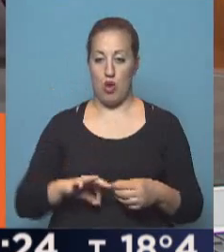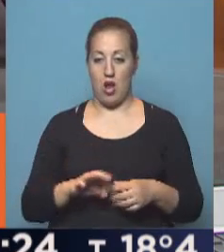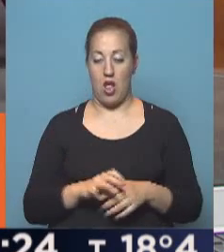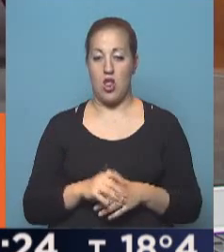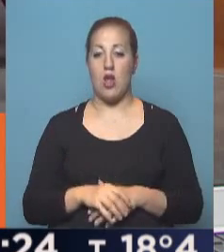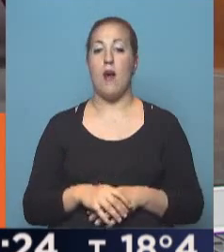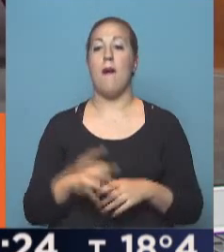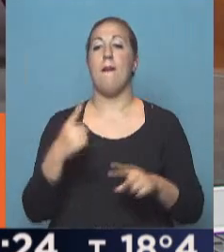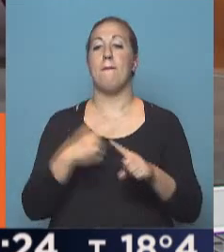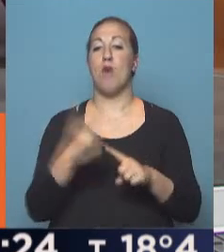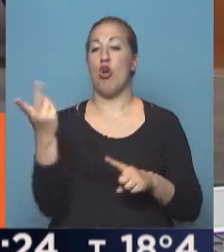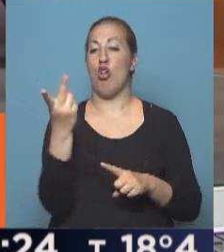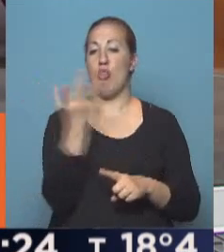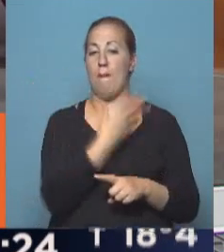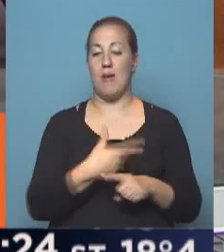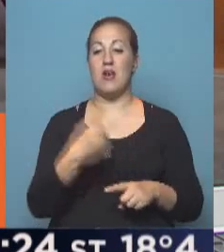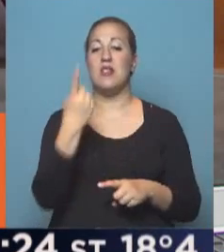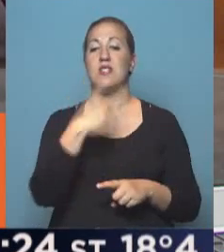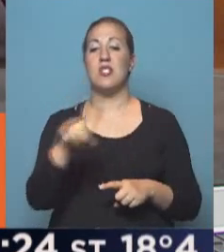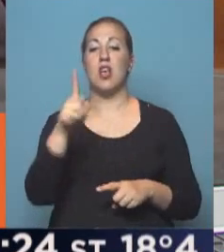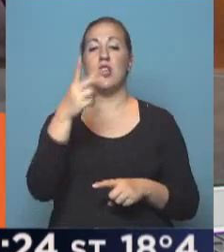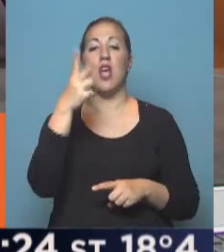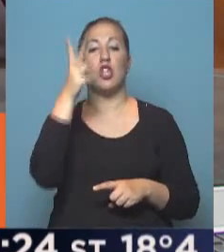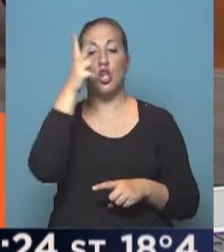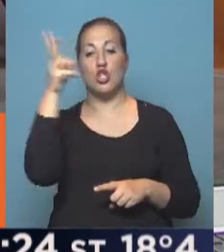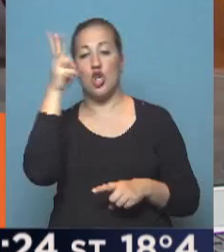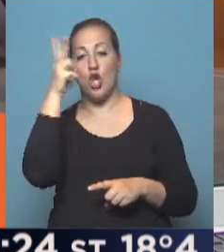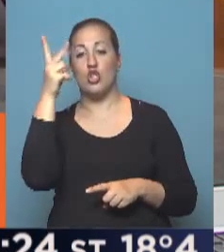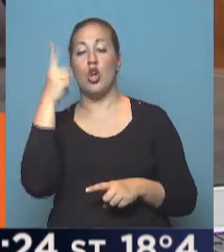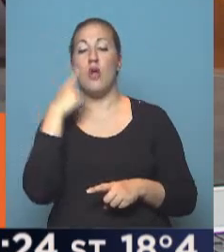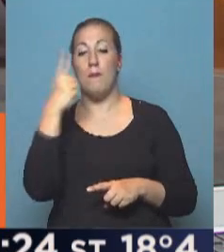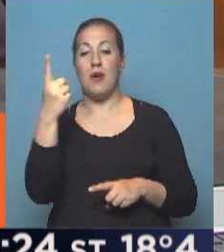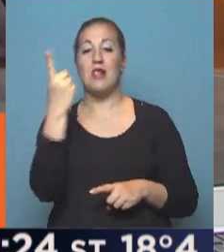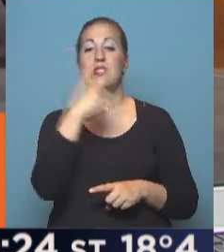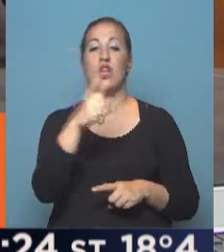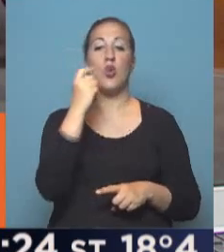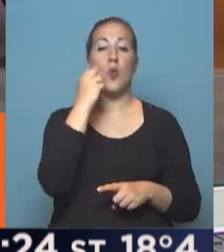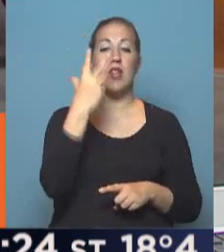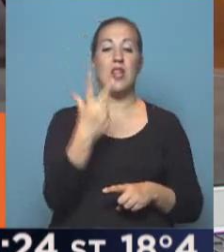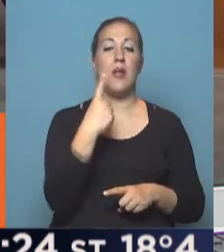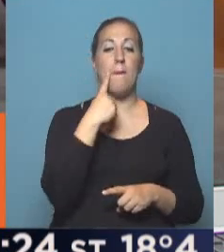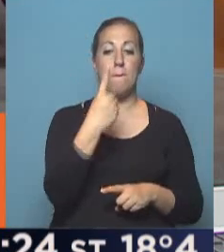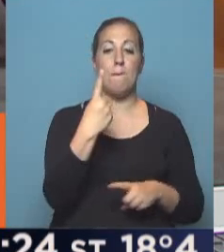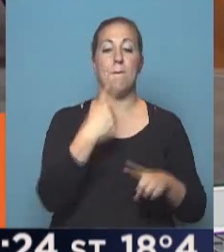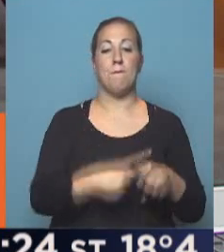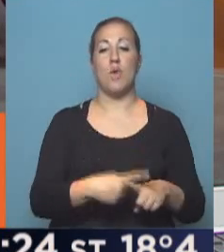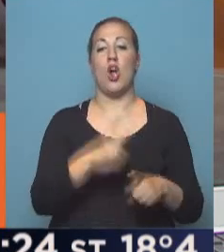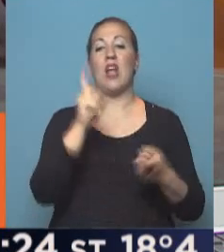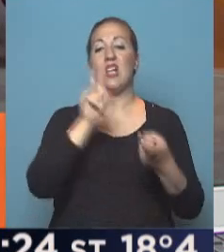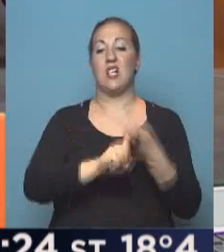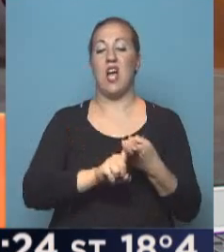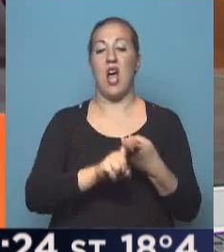definitiva por los dos mandatos y 139 188 mil por los dos mandatos y 143 mil y algo por haber estado casada